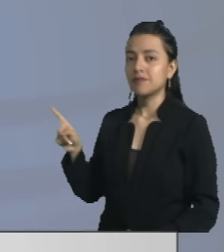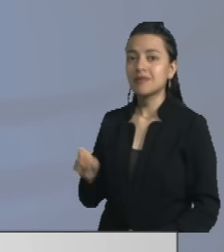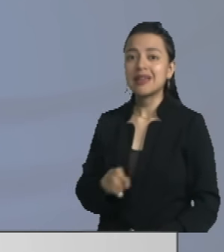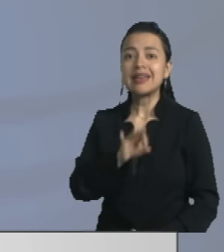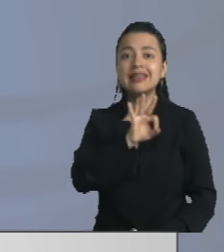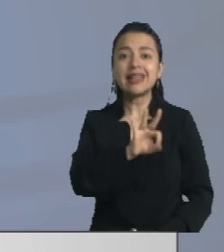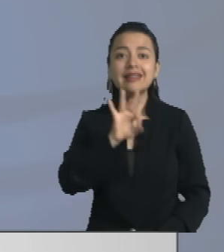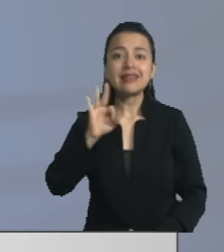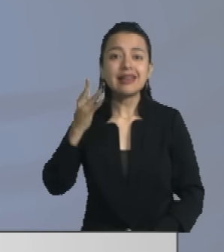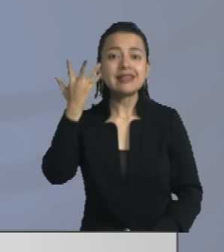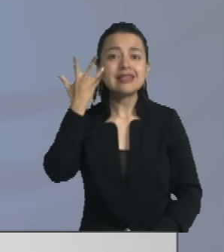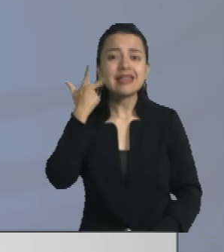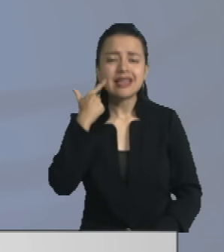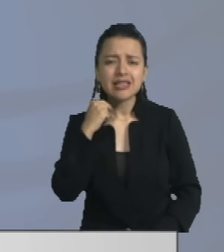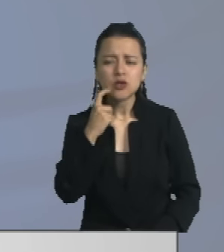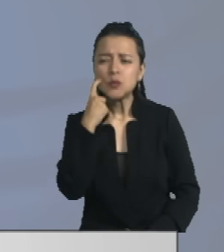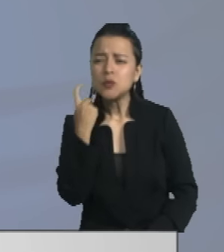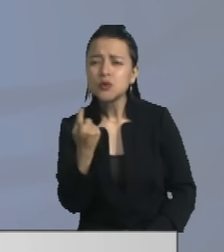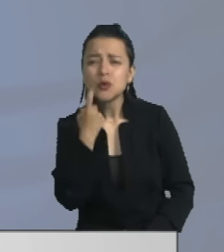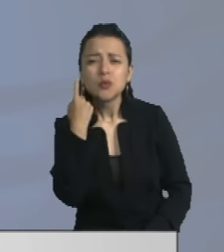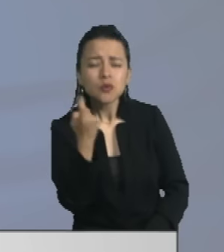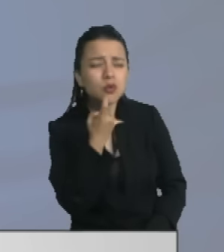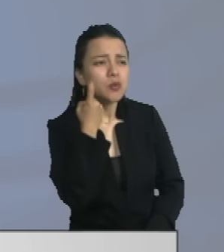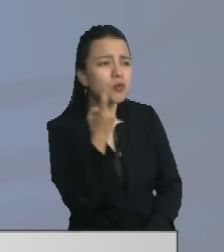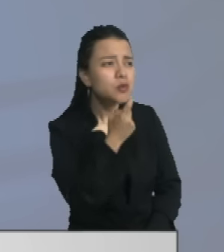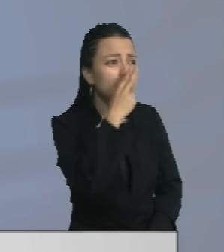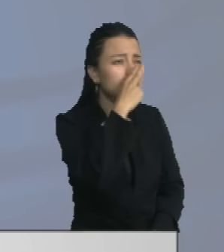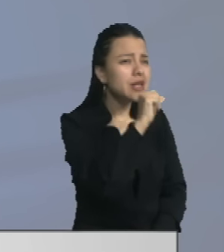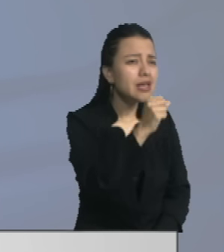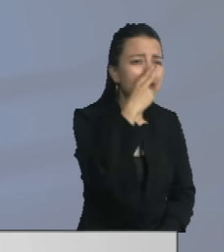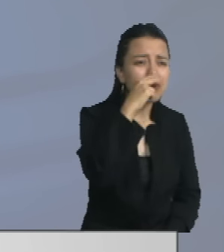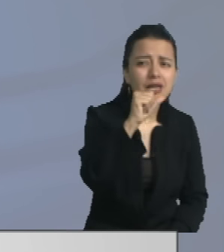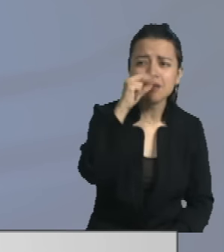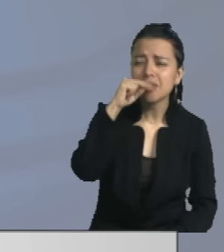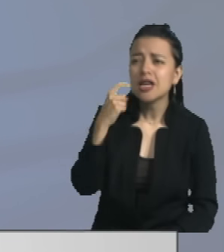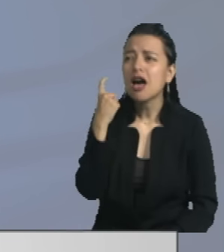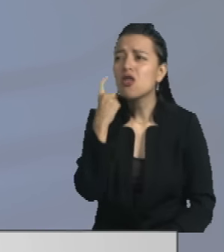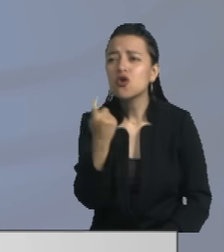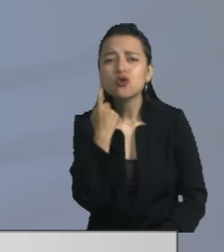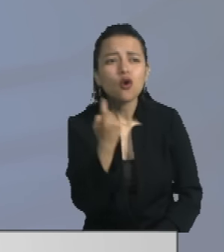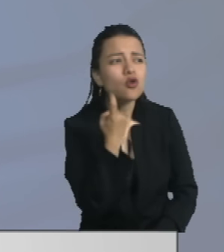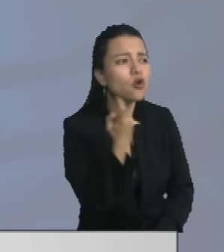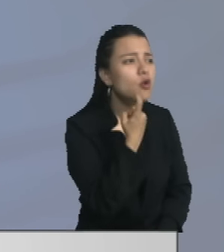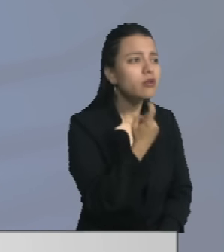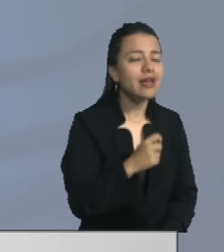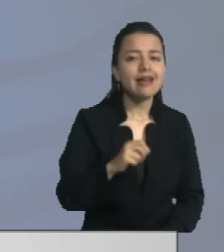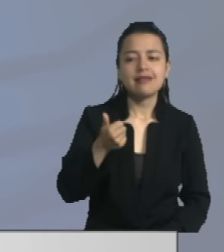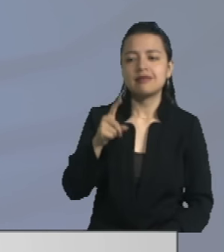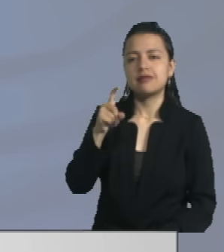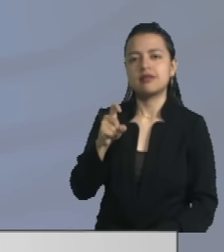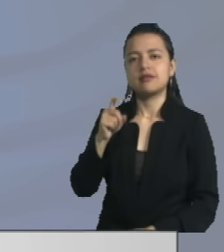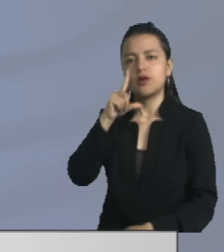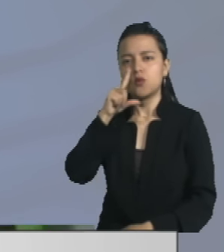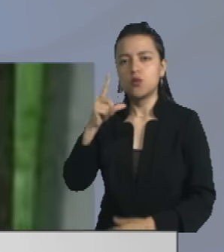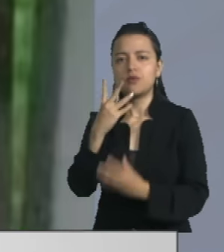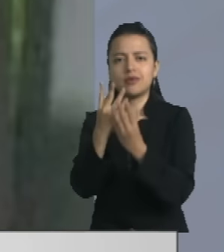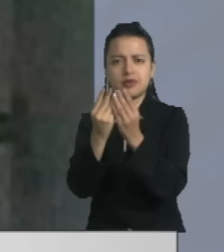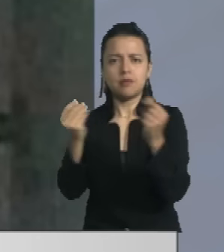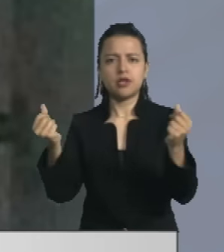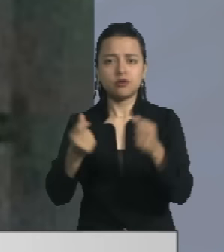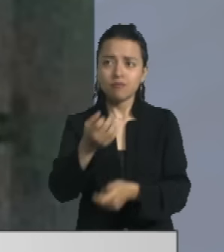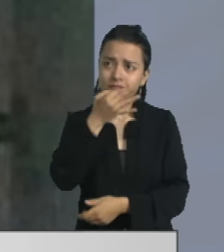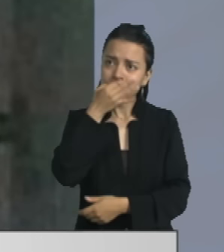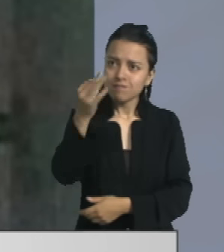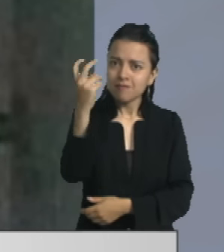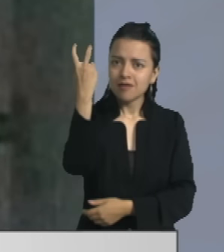calles de Barranquilla Y Soledad indagando por la suerte de su hija había desaparecido el 16 de Julio pusieron la denuncia